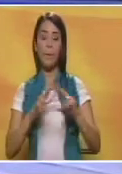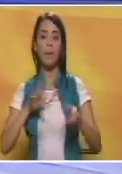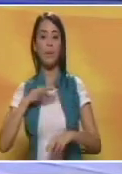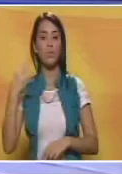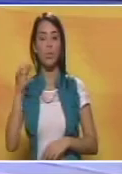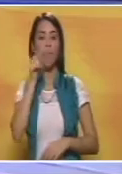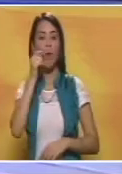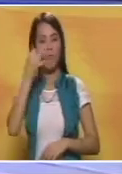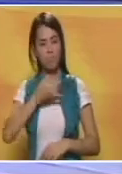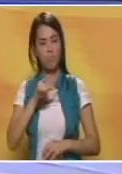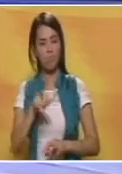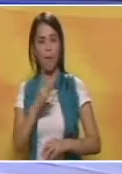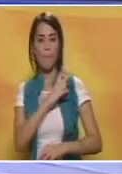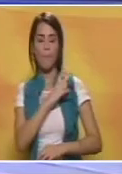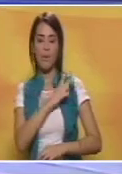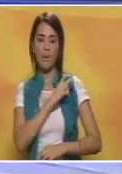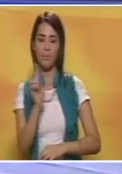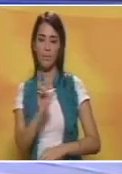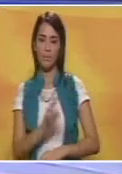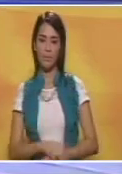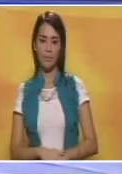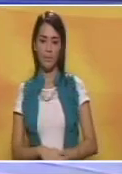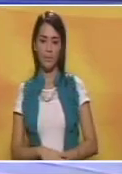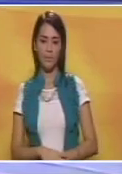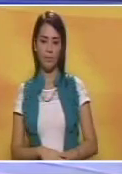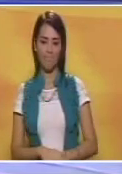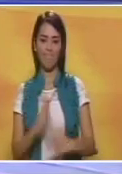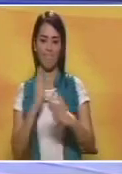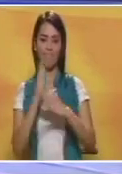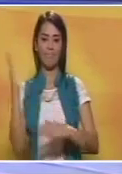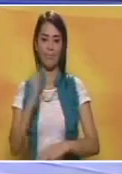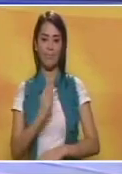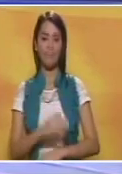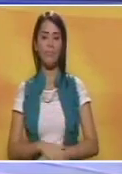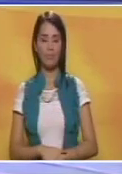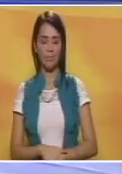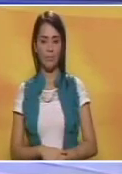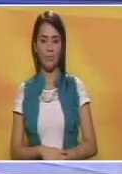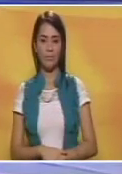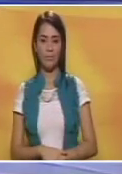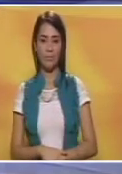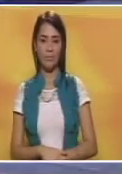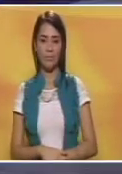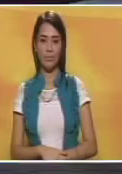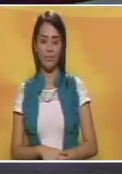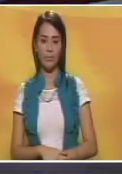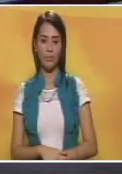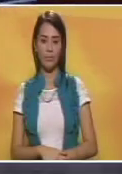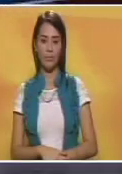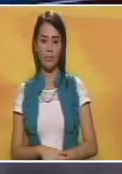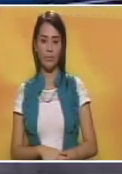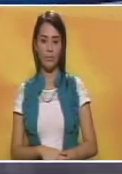caballero de la televisión venezolana hacemos una breve pausa ya regresamos con más información nos aparte